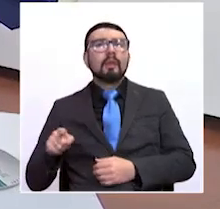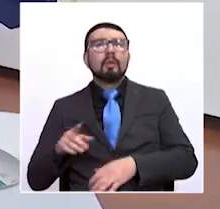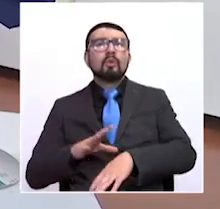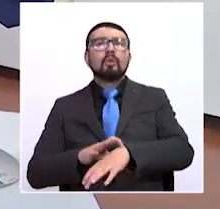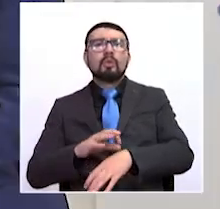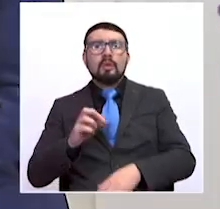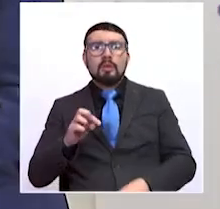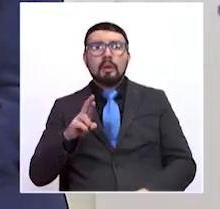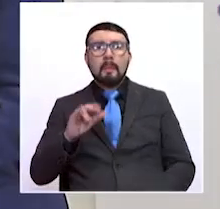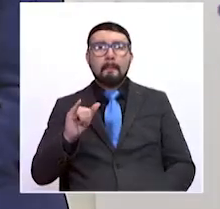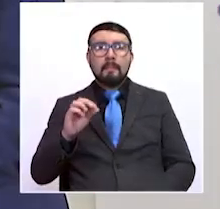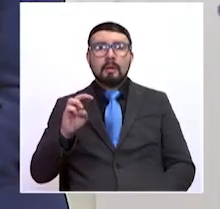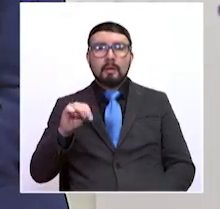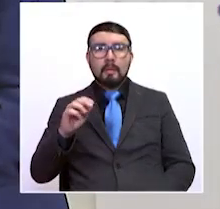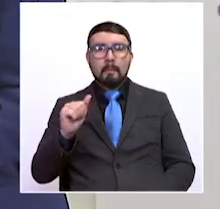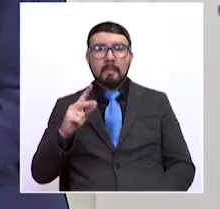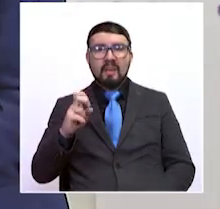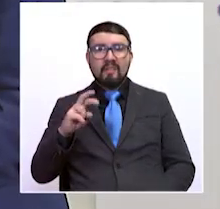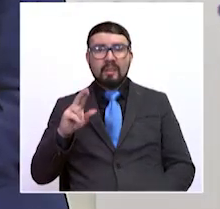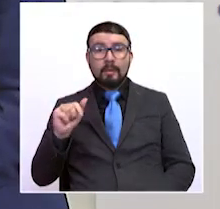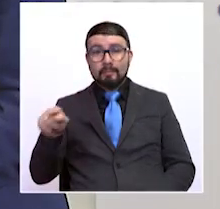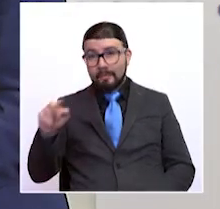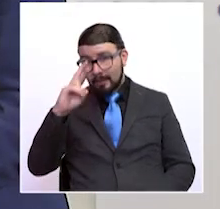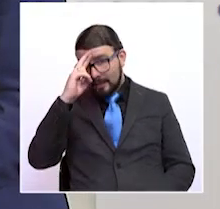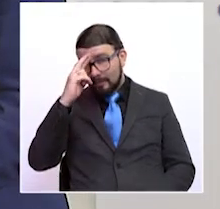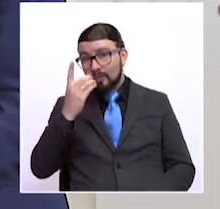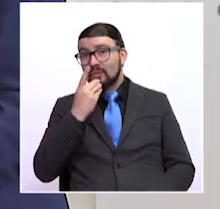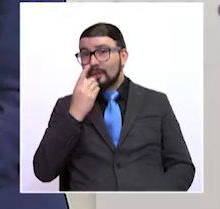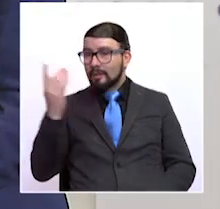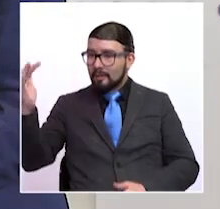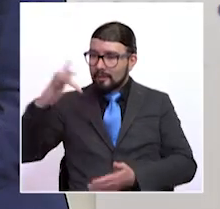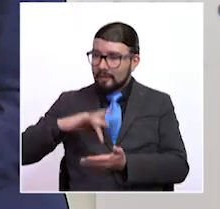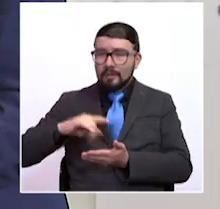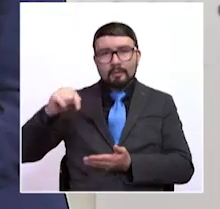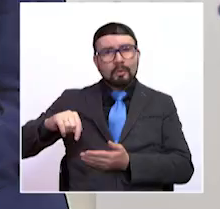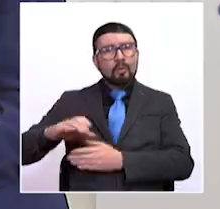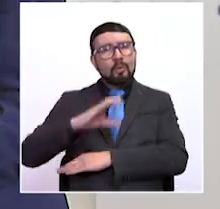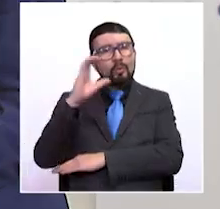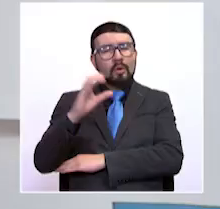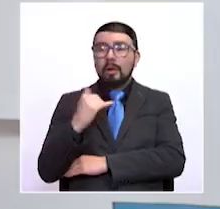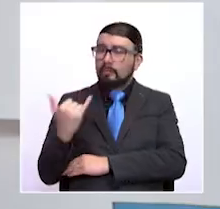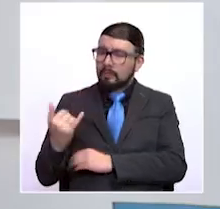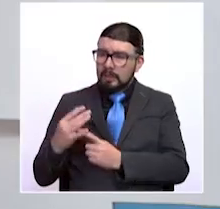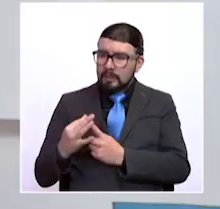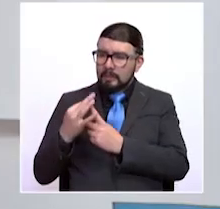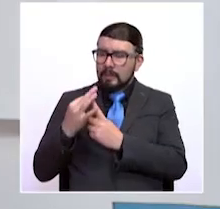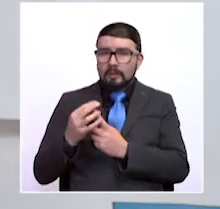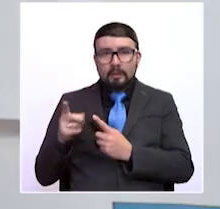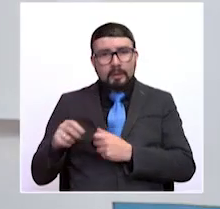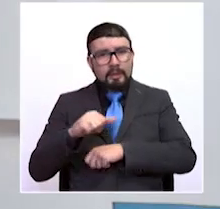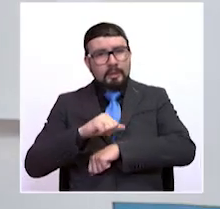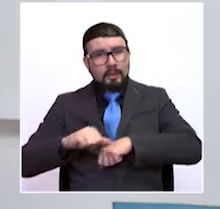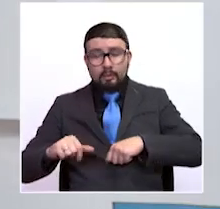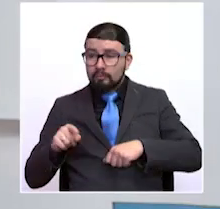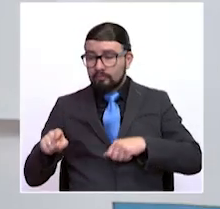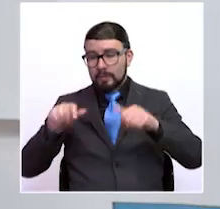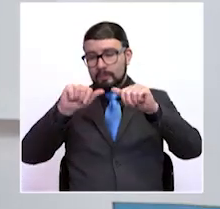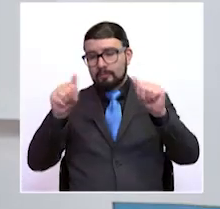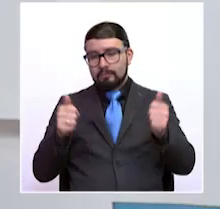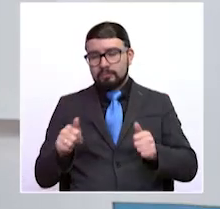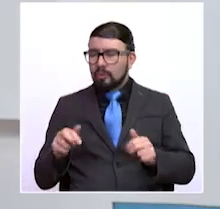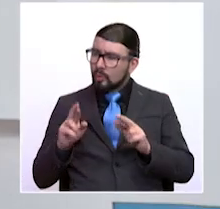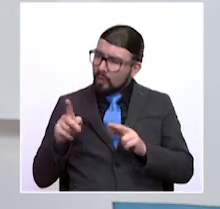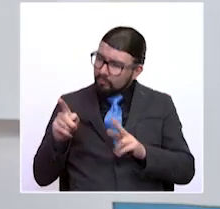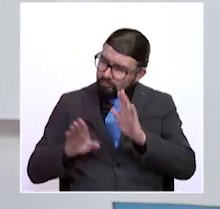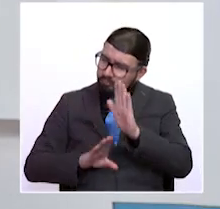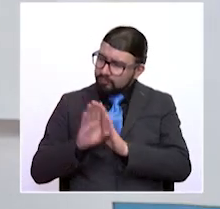Primavera Quiroz, que de República Dominicana está rotando por Colombia en esta especialidad de cirugía plástica, les auguramos muchos éxitos en su